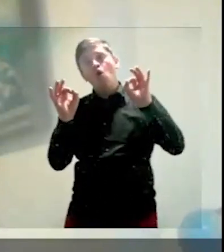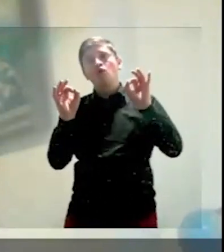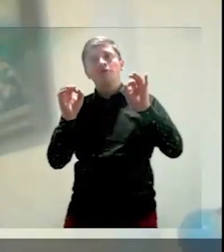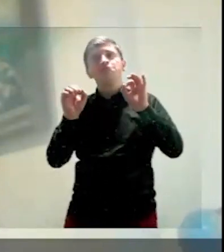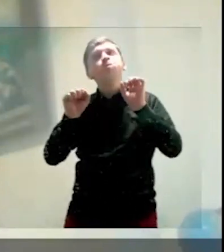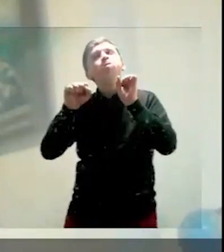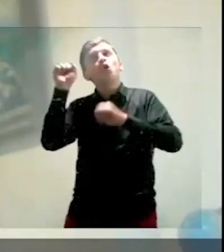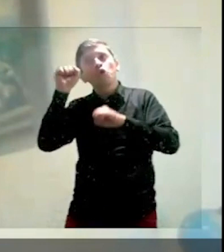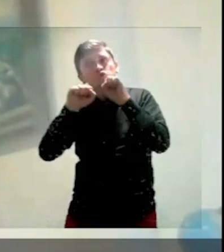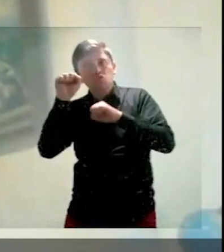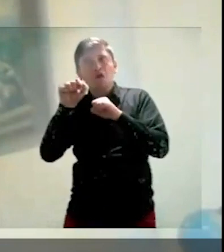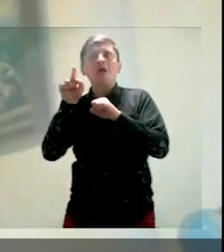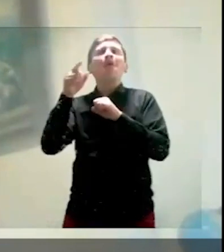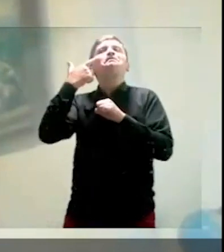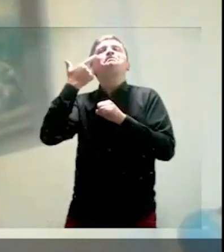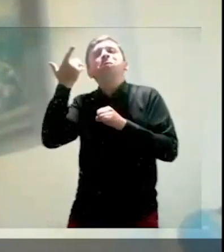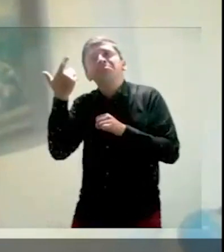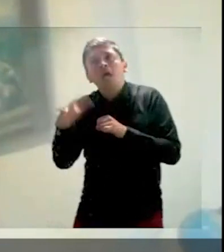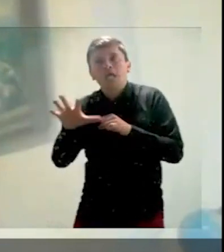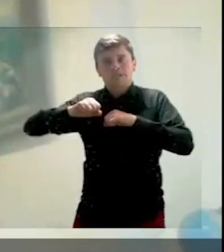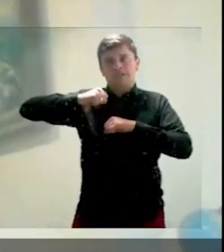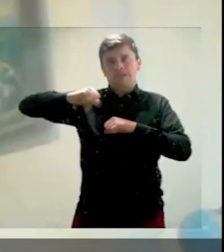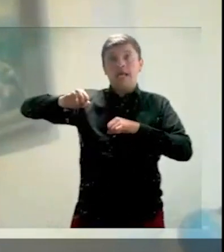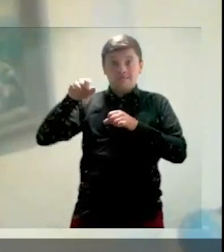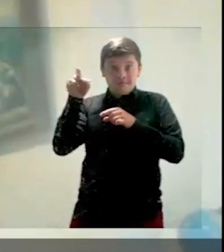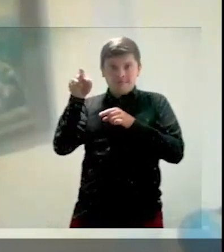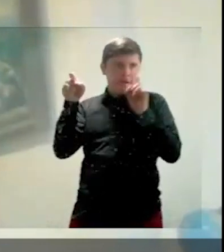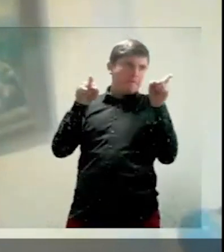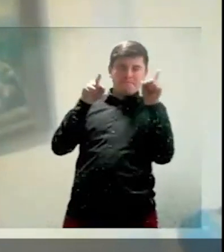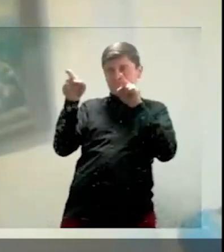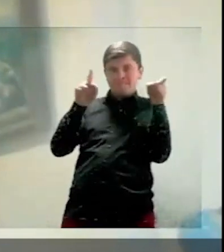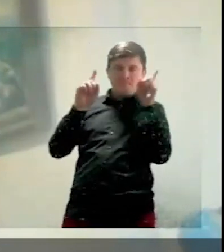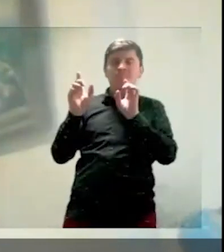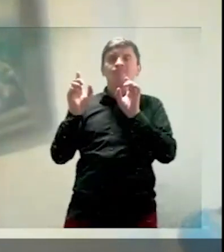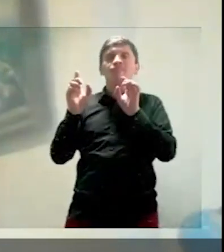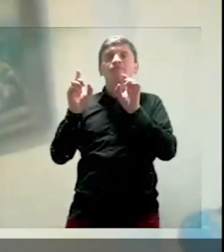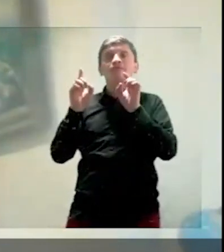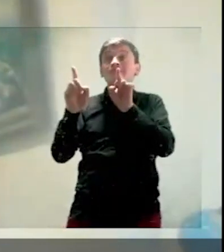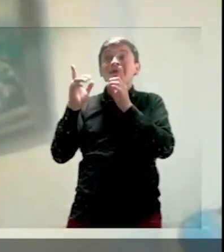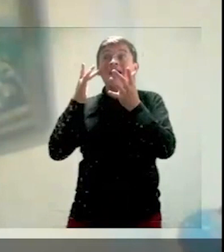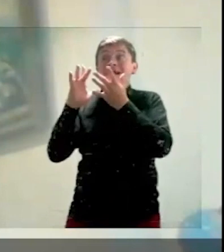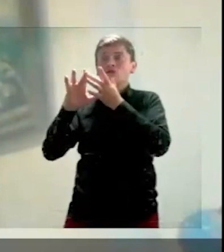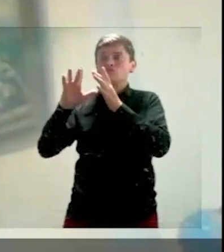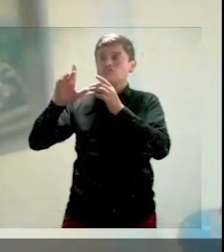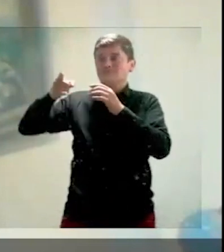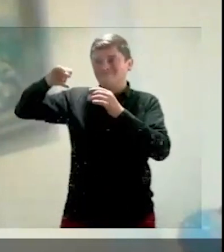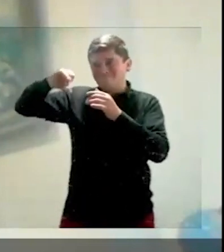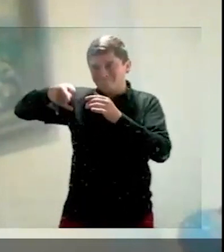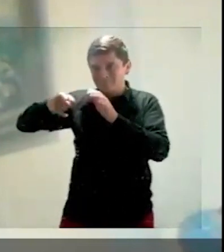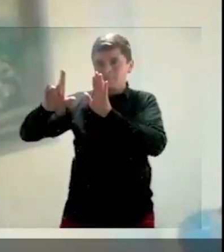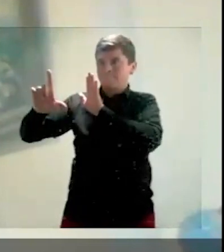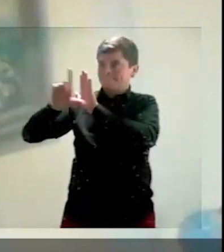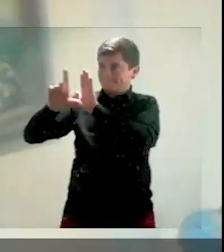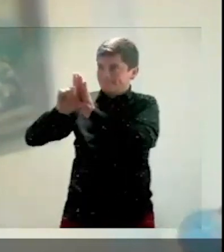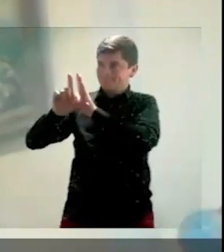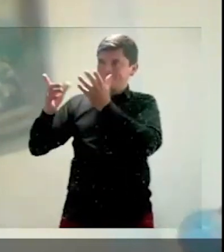hipotéticamente mirado como un derecho. Que en el plano legislativo, ejecutivo,